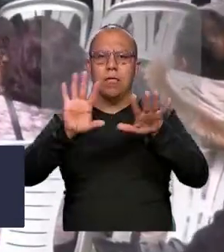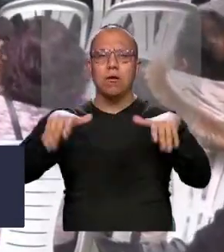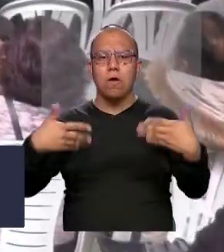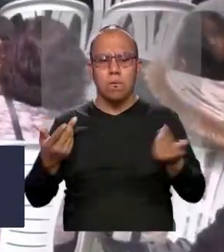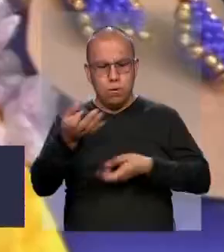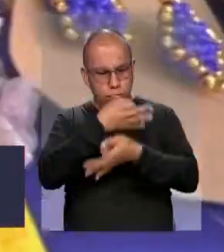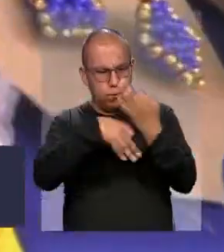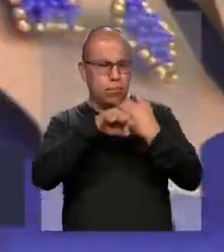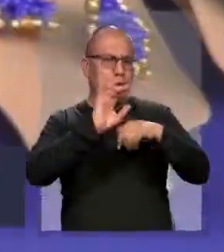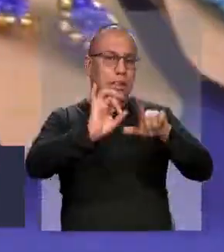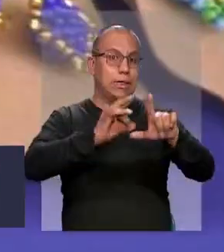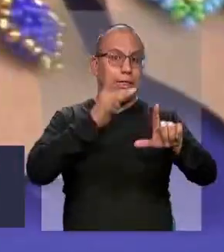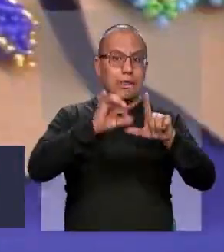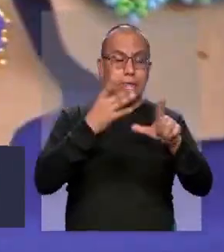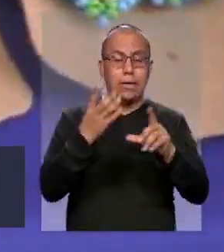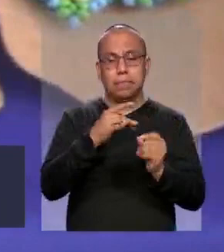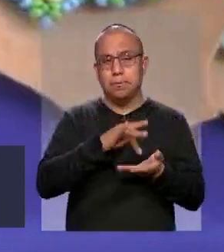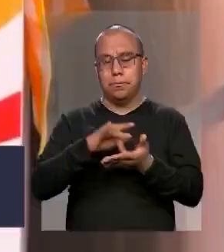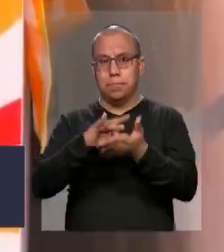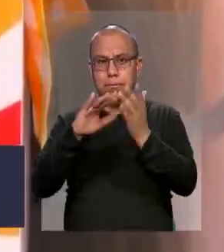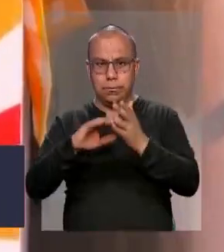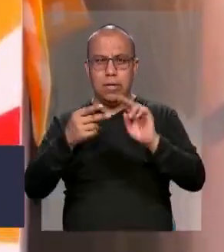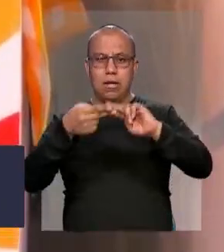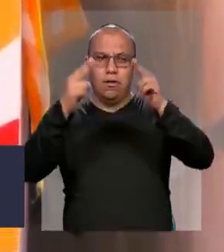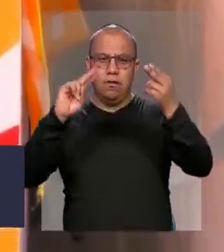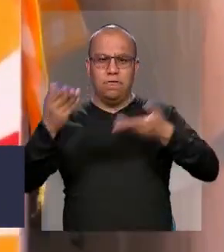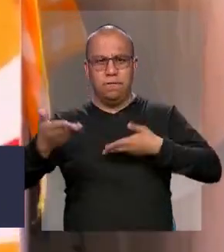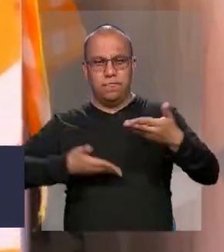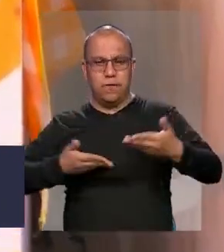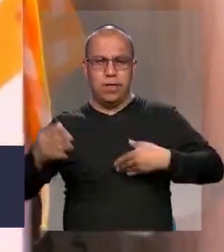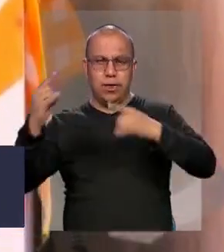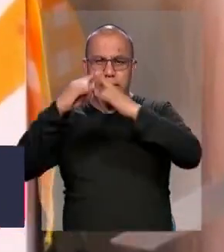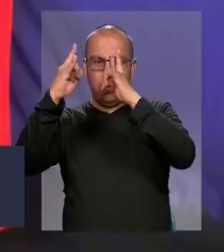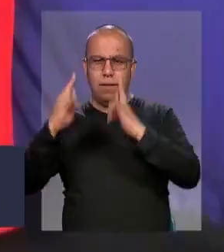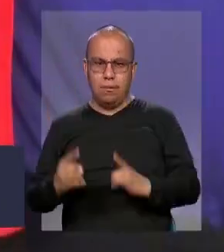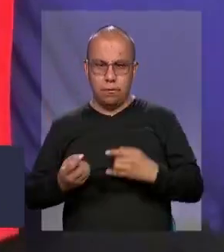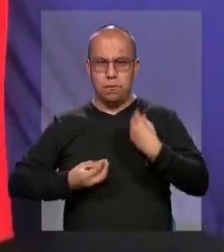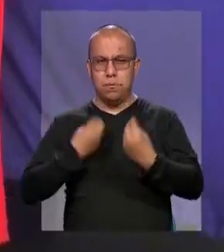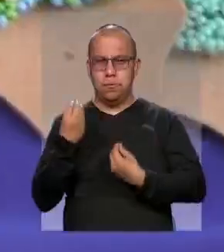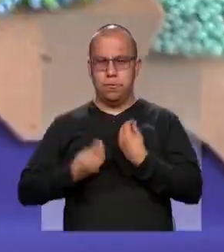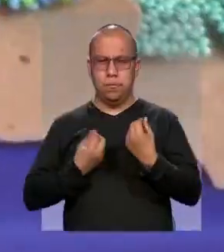digitalización de productos y podrán participar en ferias como las organizadas por la estrategia Hecho en Bogotá.